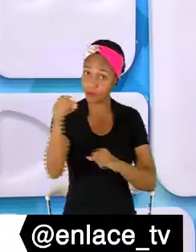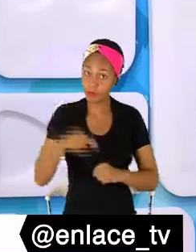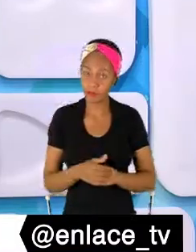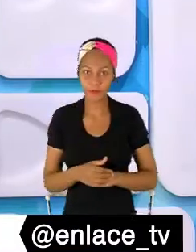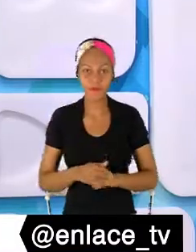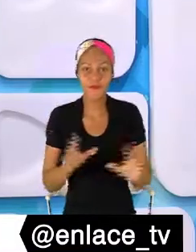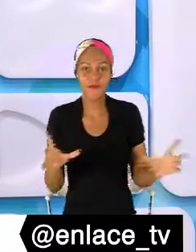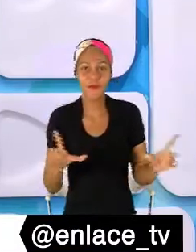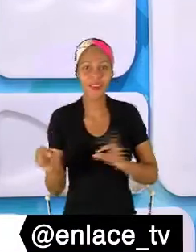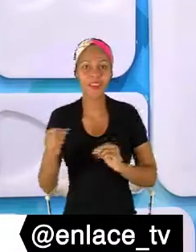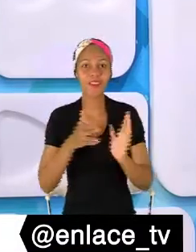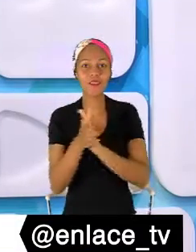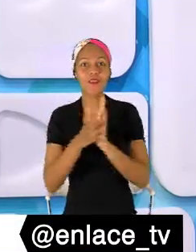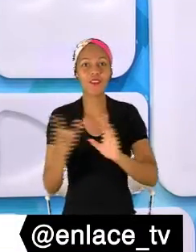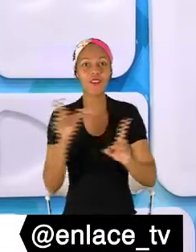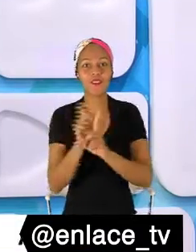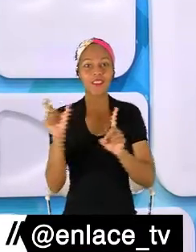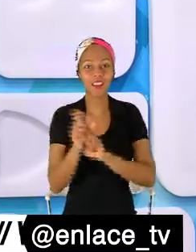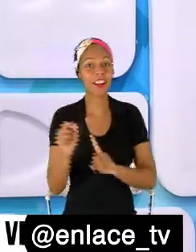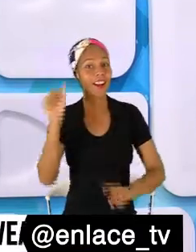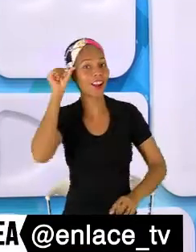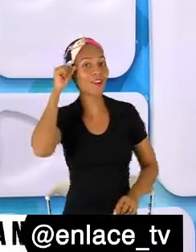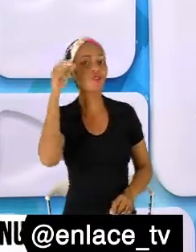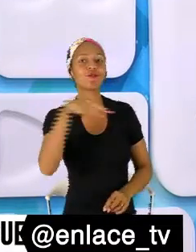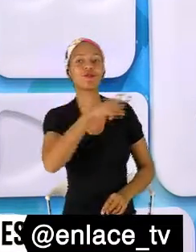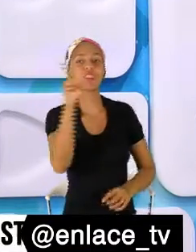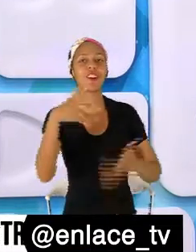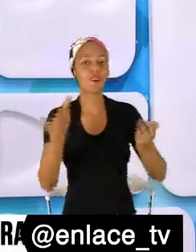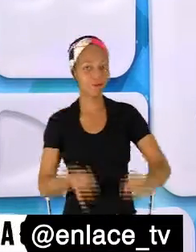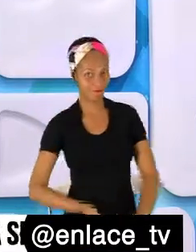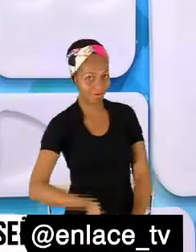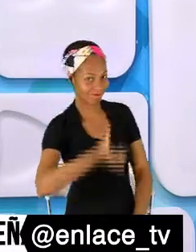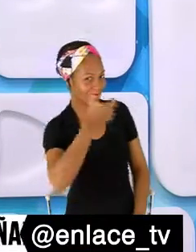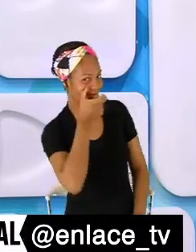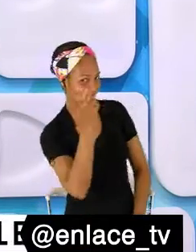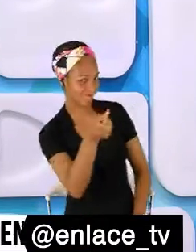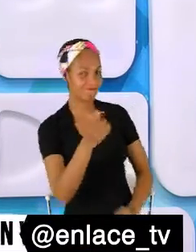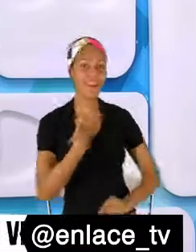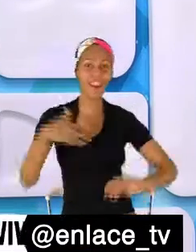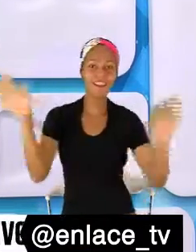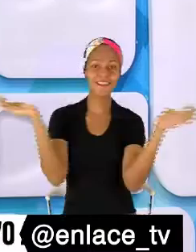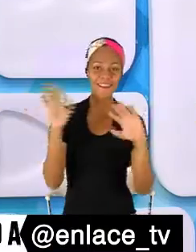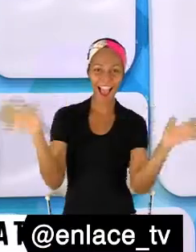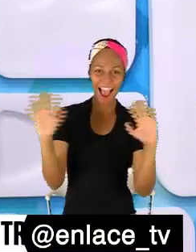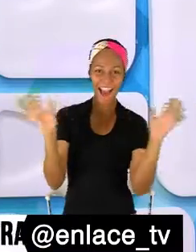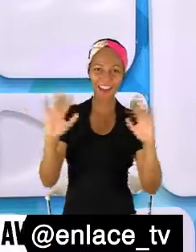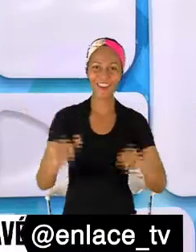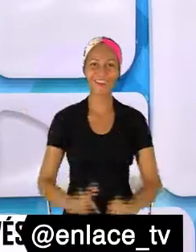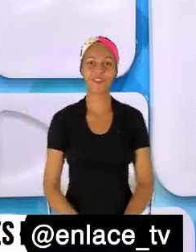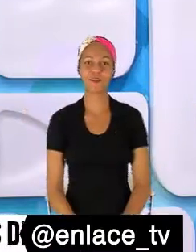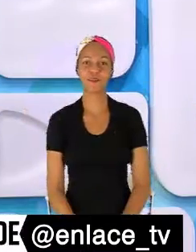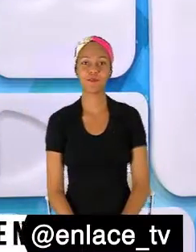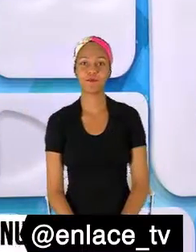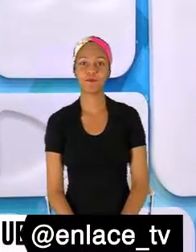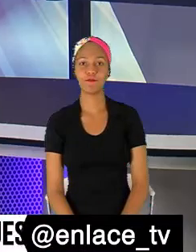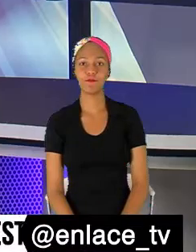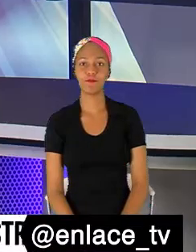Hasta aquí la información de Cultura y Entretenimiento. Recuerden, barranqueños, ustedes quedan en la mira. Yo me despido como siempre. Chao, chao.